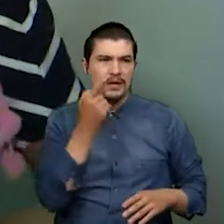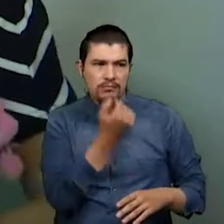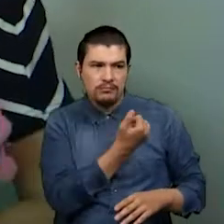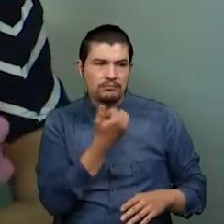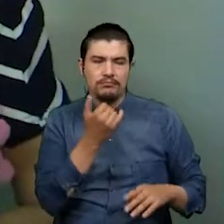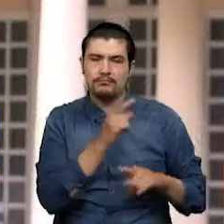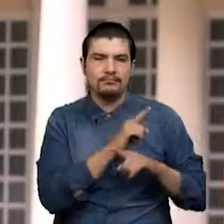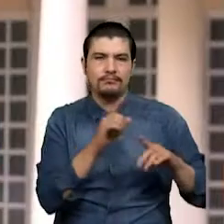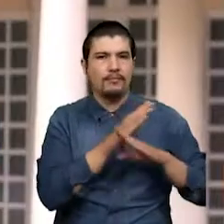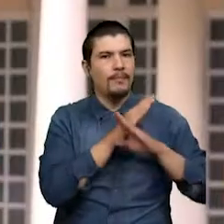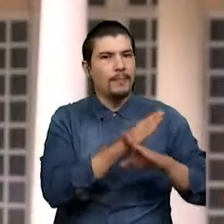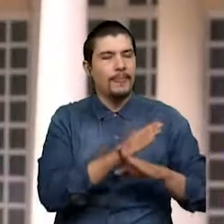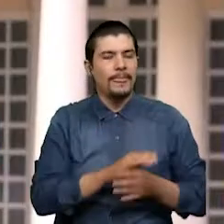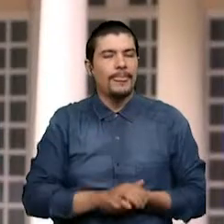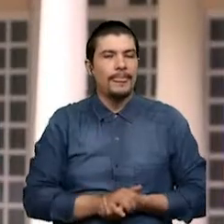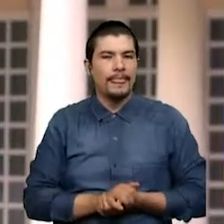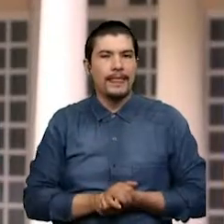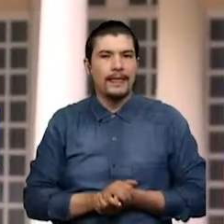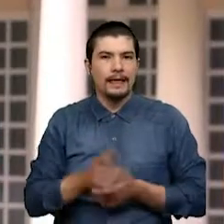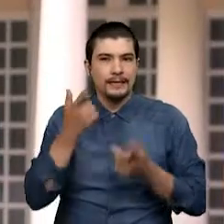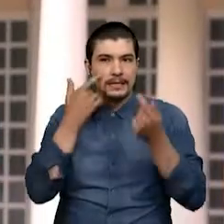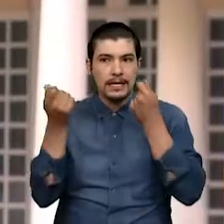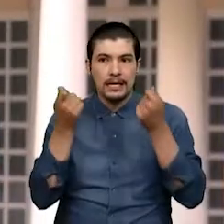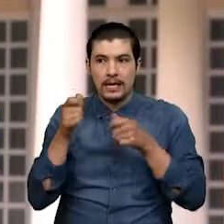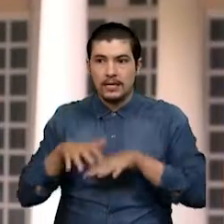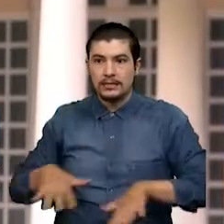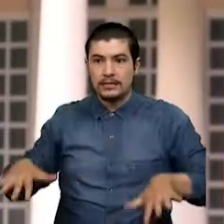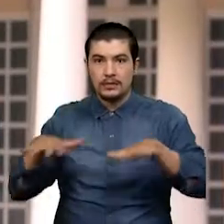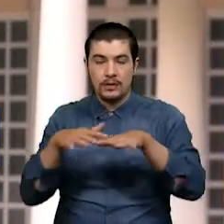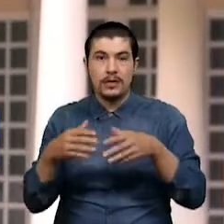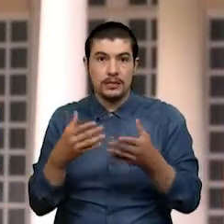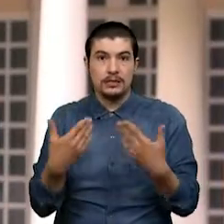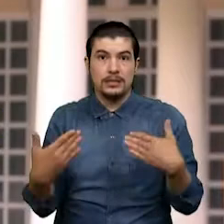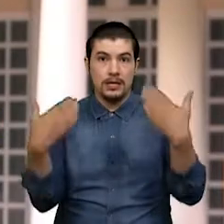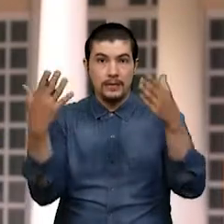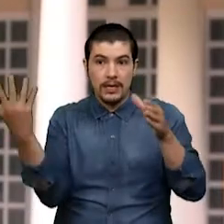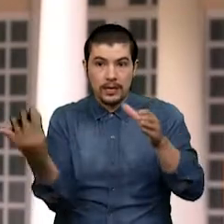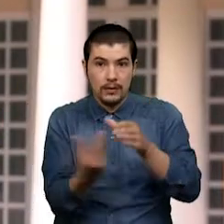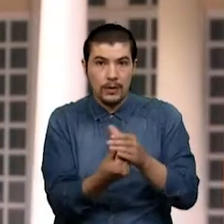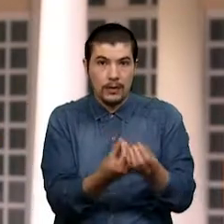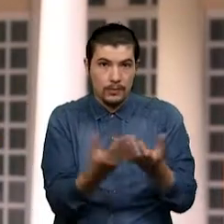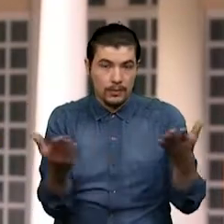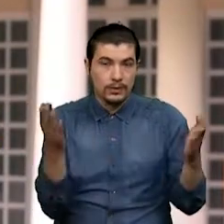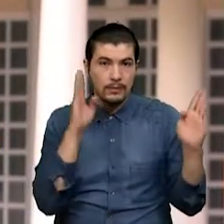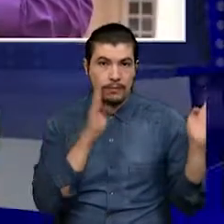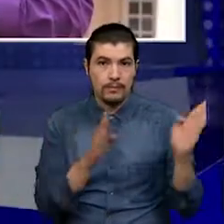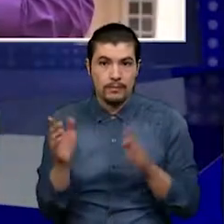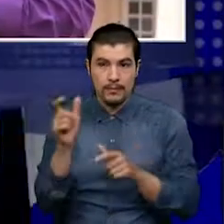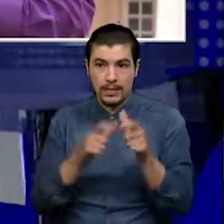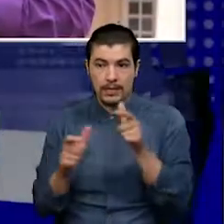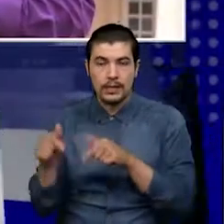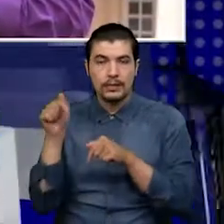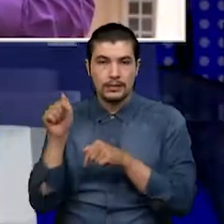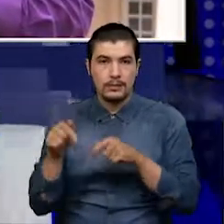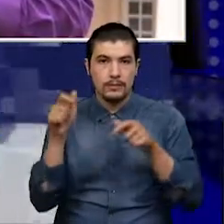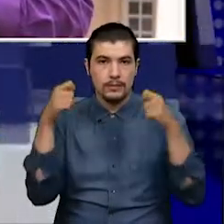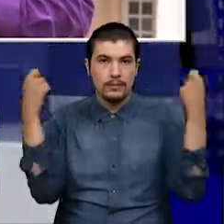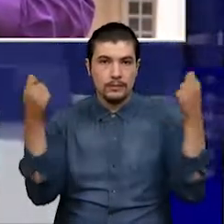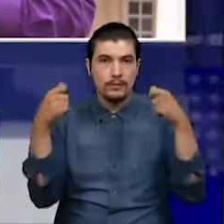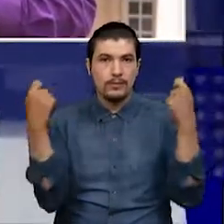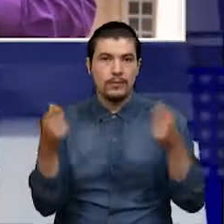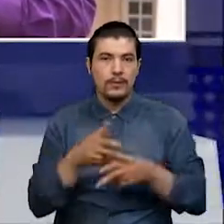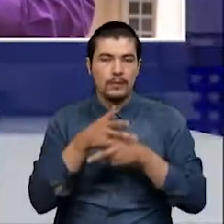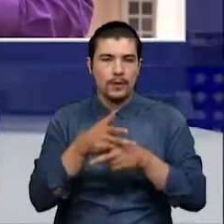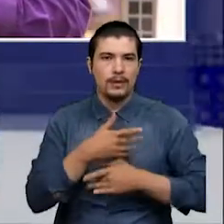la estrategia de zonificación ha servido para incluir a muchas más personas en los planes de promoción y prevención en salud